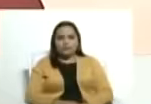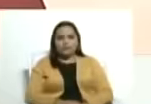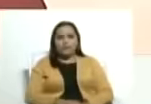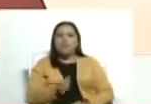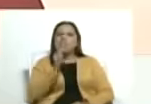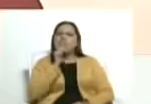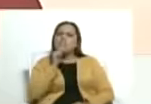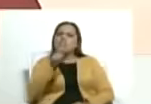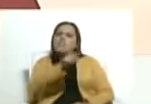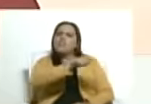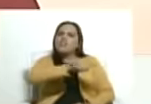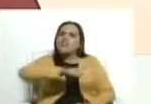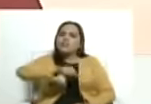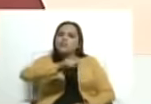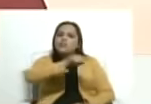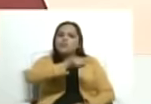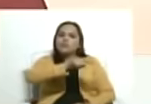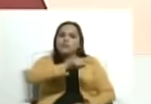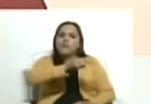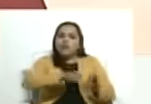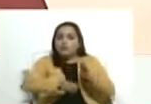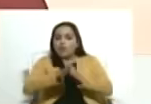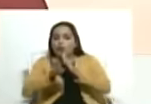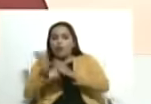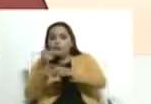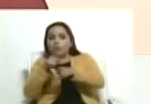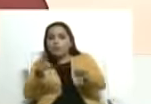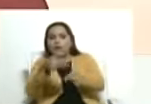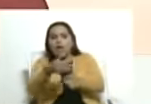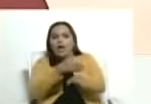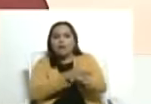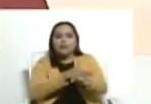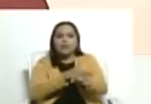ellos salió a condenar públicamente cuando